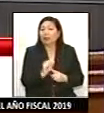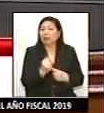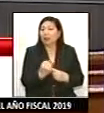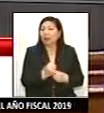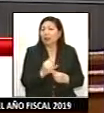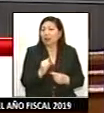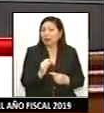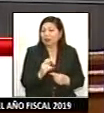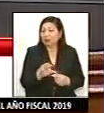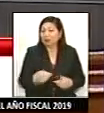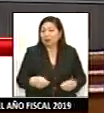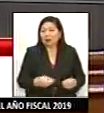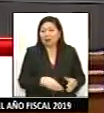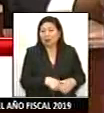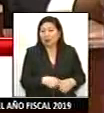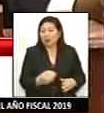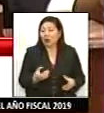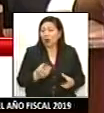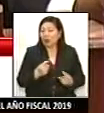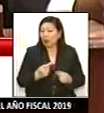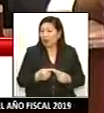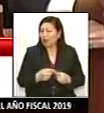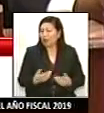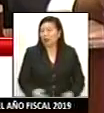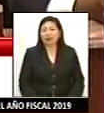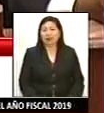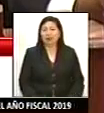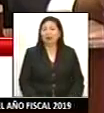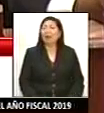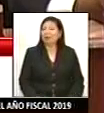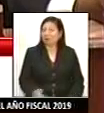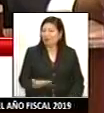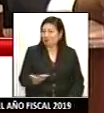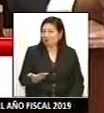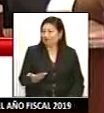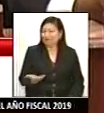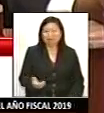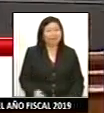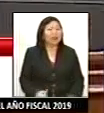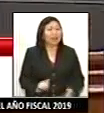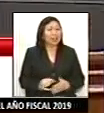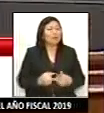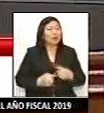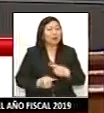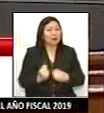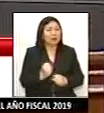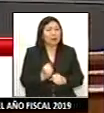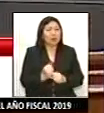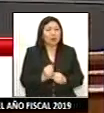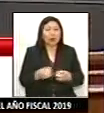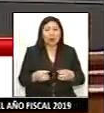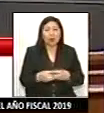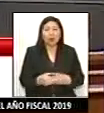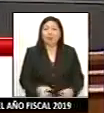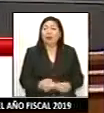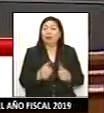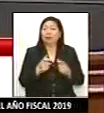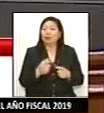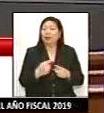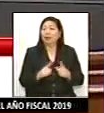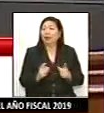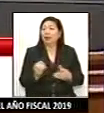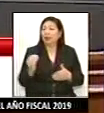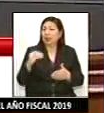civil le va a quitar funciones a la Contraloría. Gracias, Contraloría de la República, que venimos trabajando con los comités de vigilancia